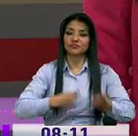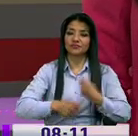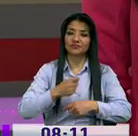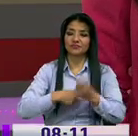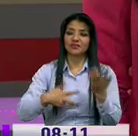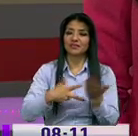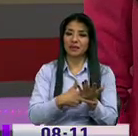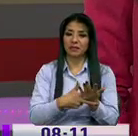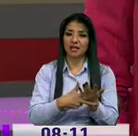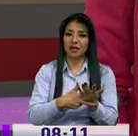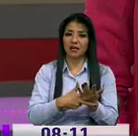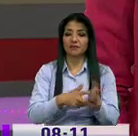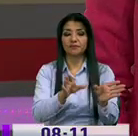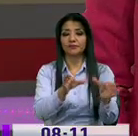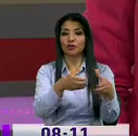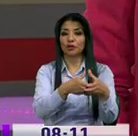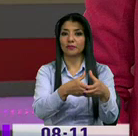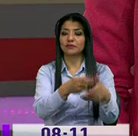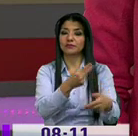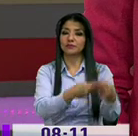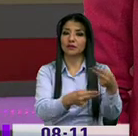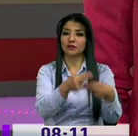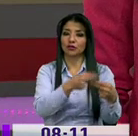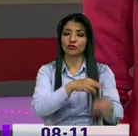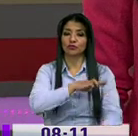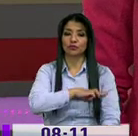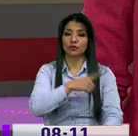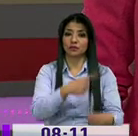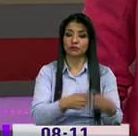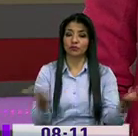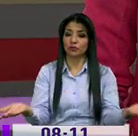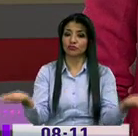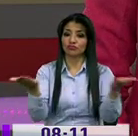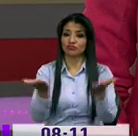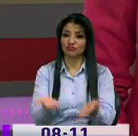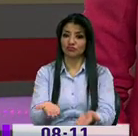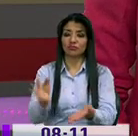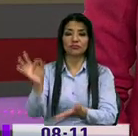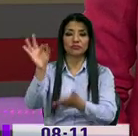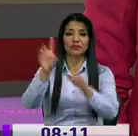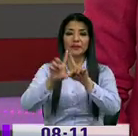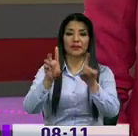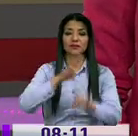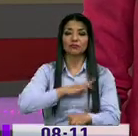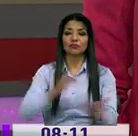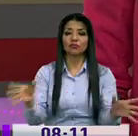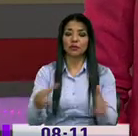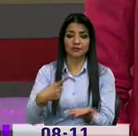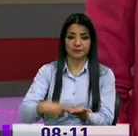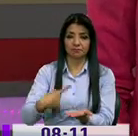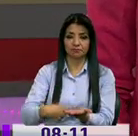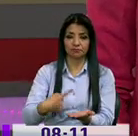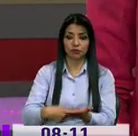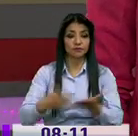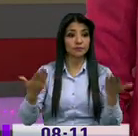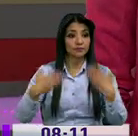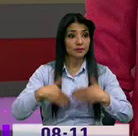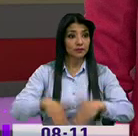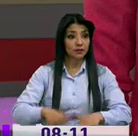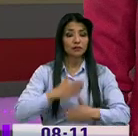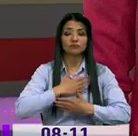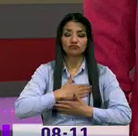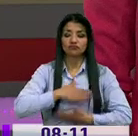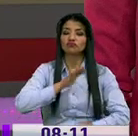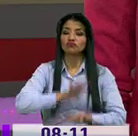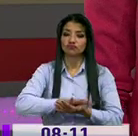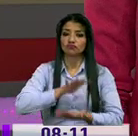con integrantes de la Comisión de Comercialización del Cabildo Quiteño y con varios titulares de empresas municipales. Tras el evento dijeron quedarse tranquilos